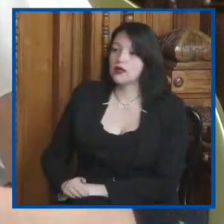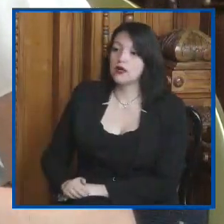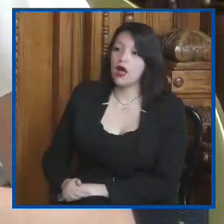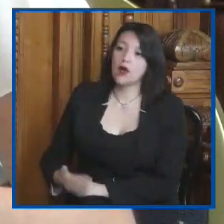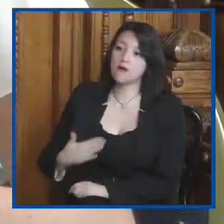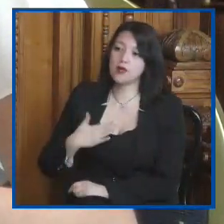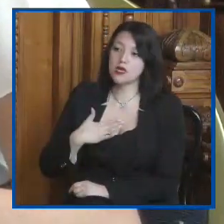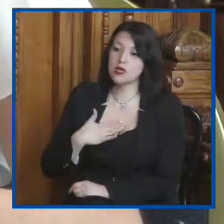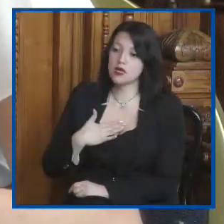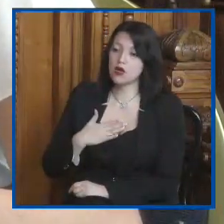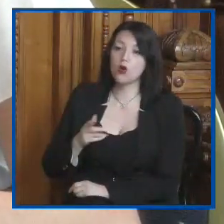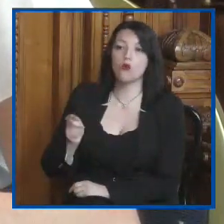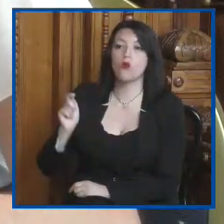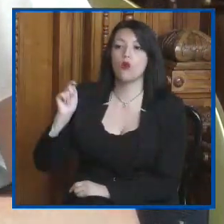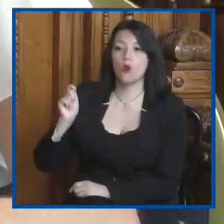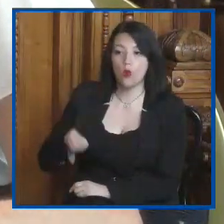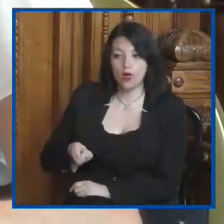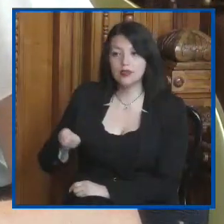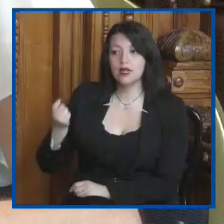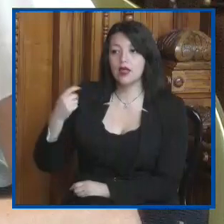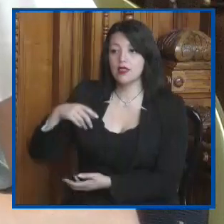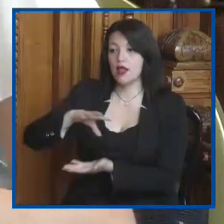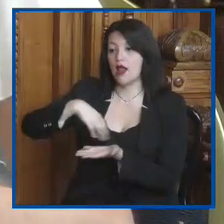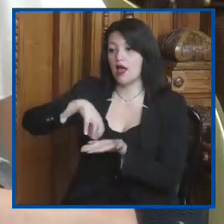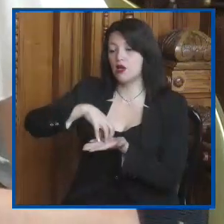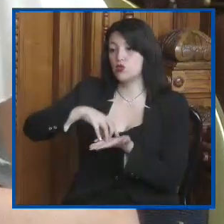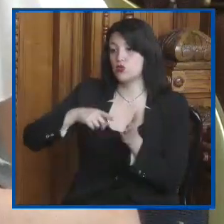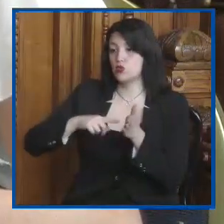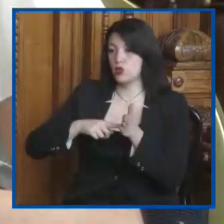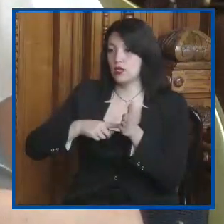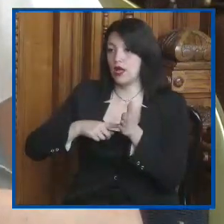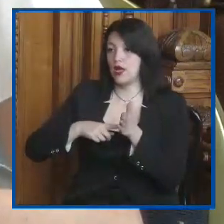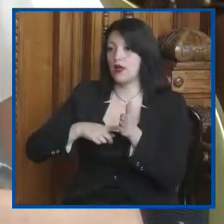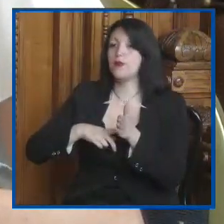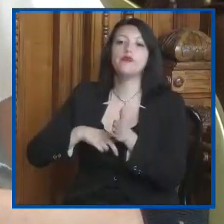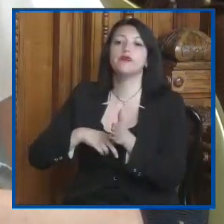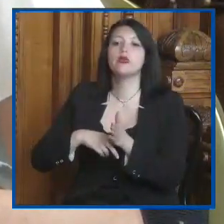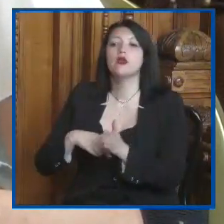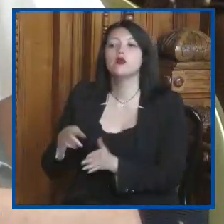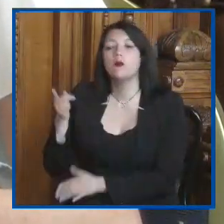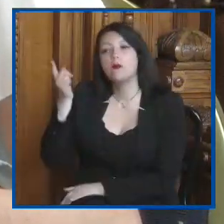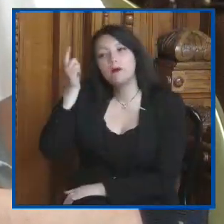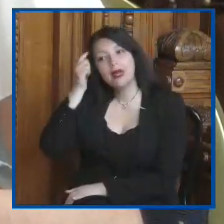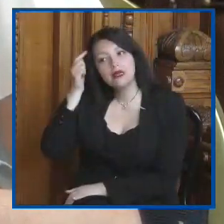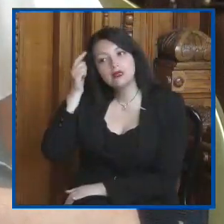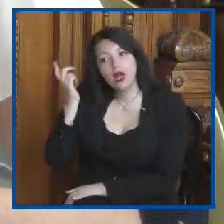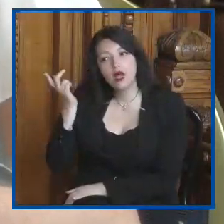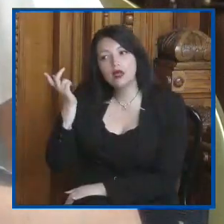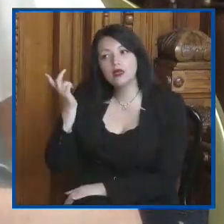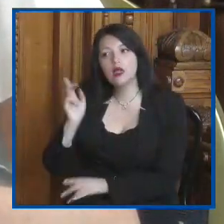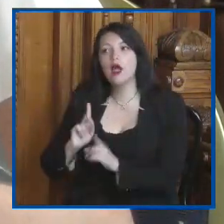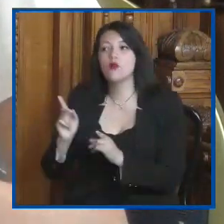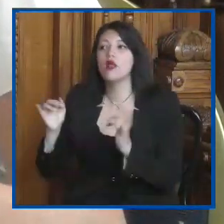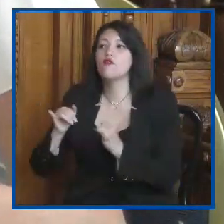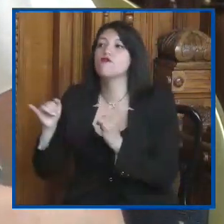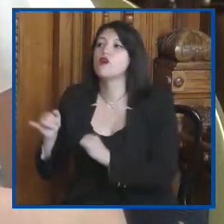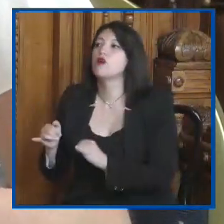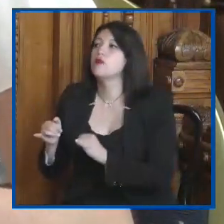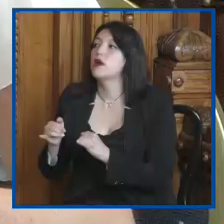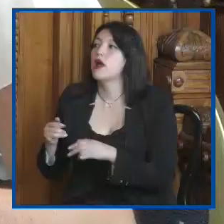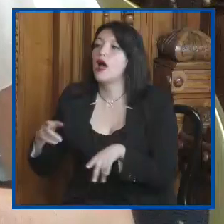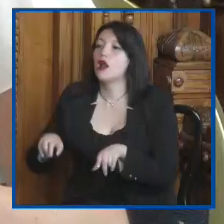mí como jueza en la ciudad y como institución me hizo pensar que de alguna manera teníamos que empezar a